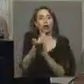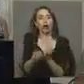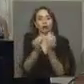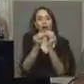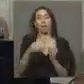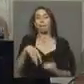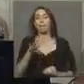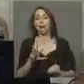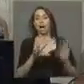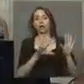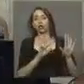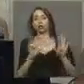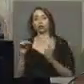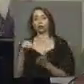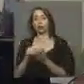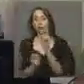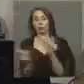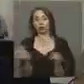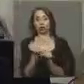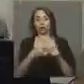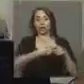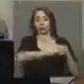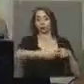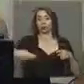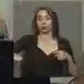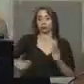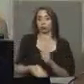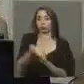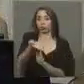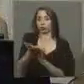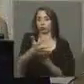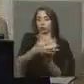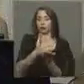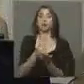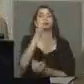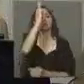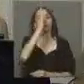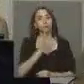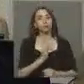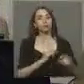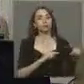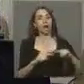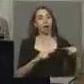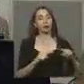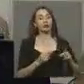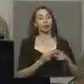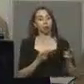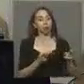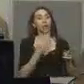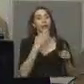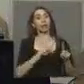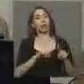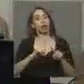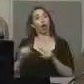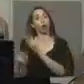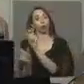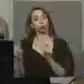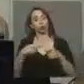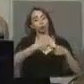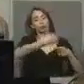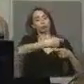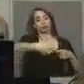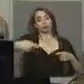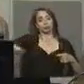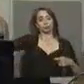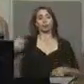de reajuste, que entre paréntesis beneficia a más de 900.000 trabajadores, porque no solo a los funcionarios de la administración